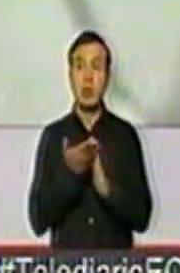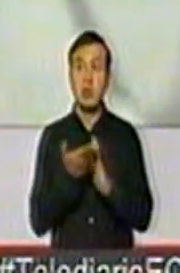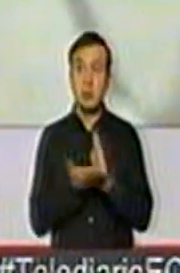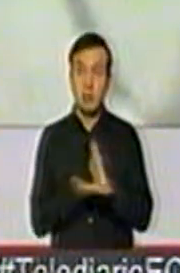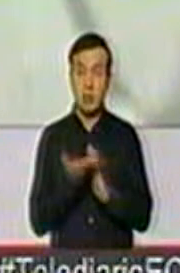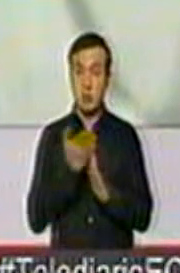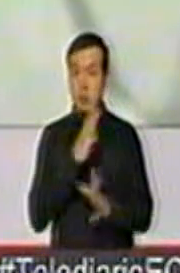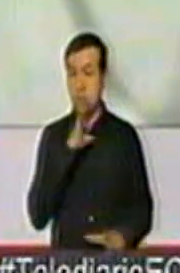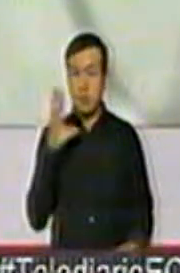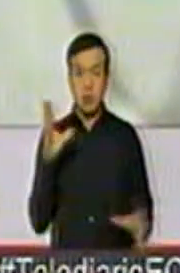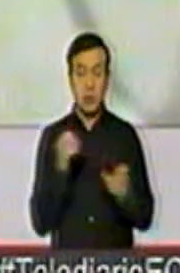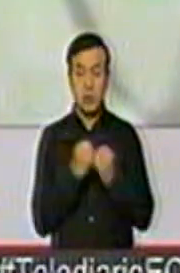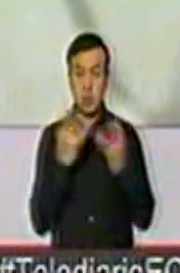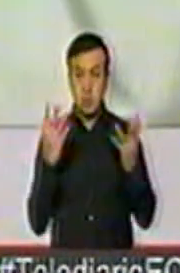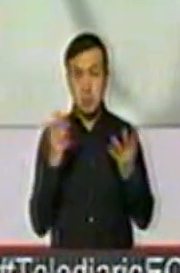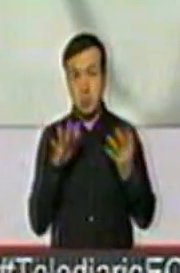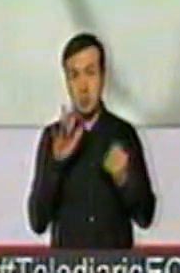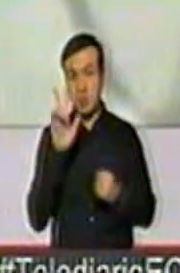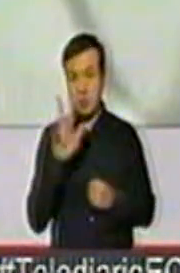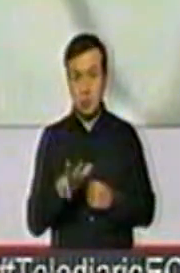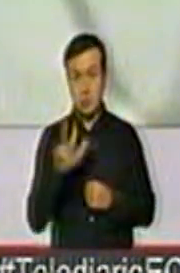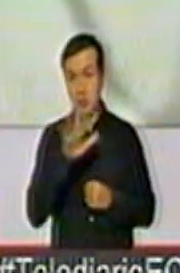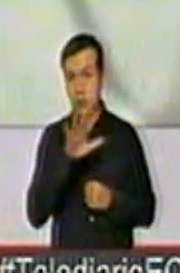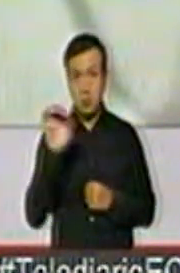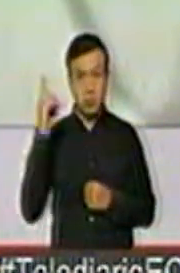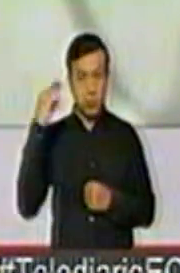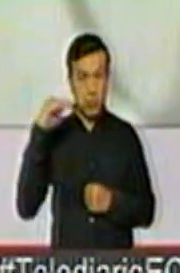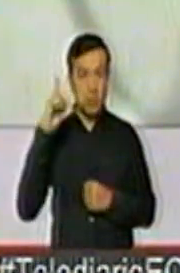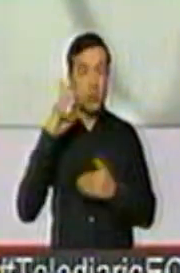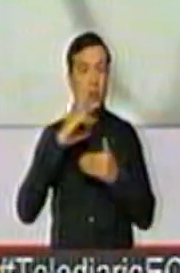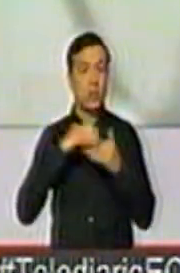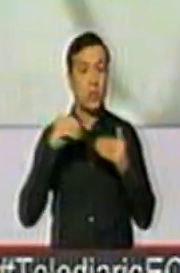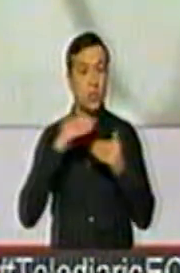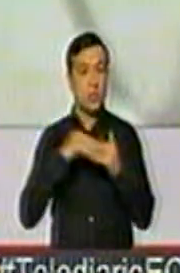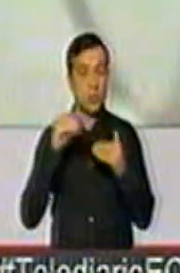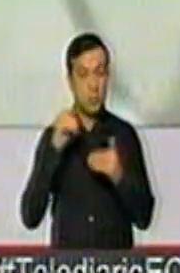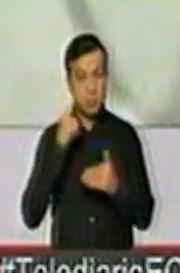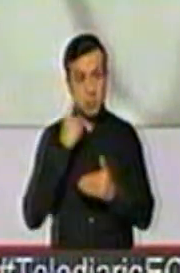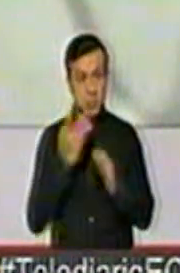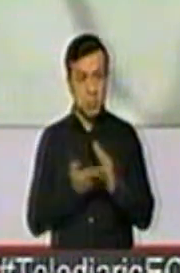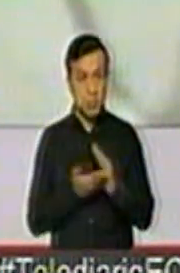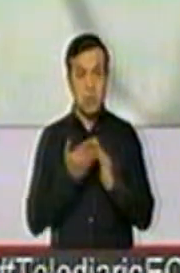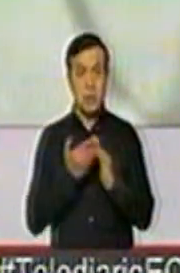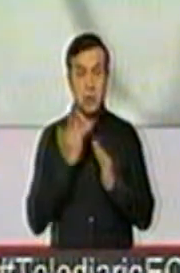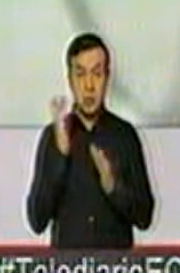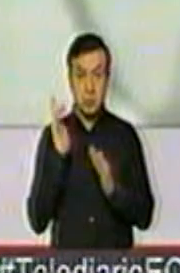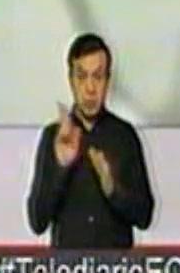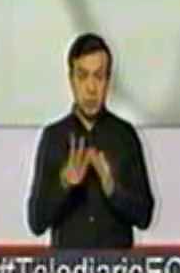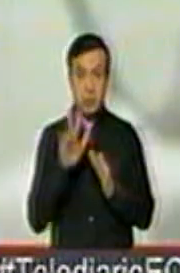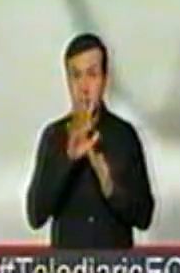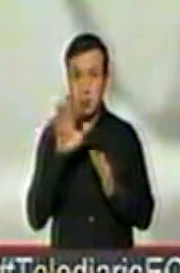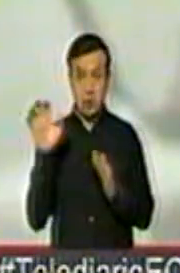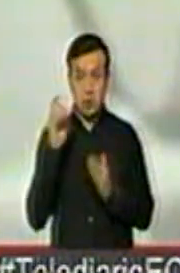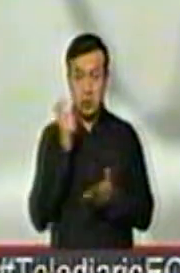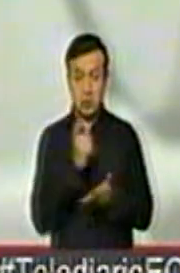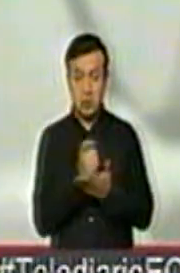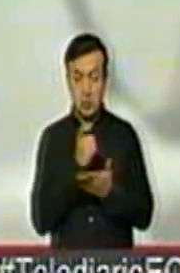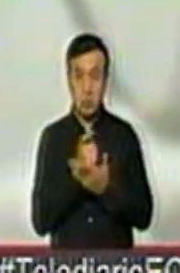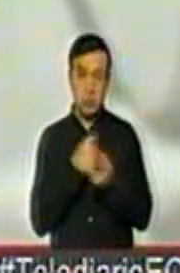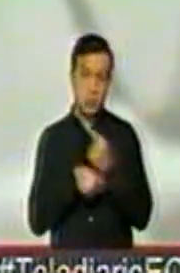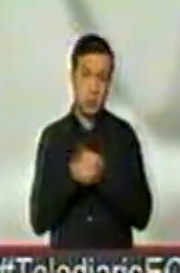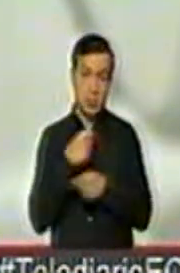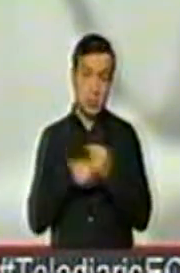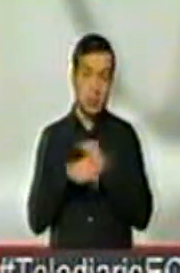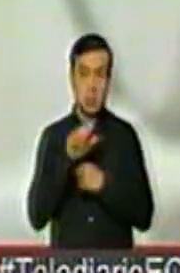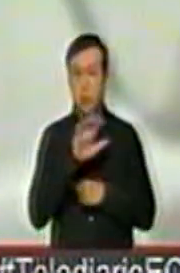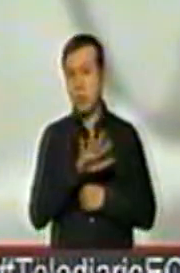y del total de alrededor de 3.500 millones de dólares que podría llegar este año la exportación del crustáceo, alrededor